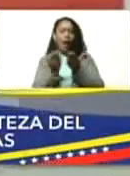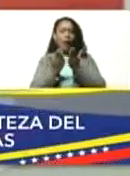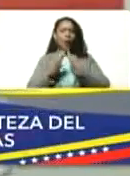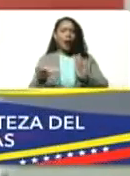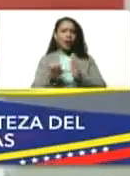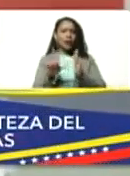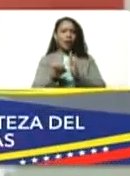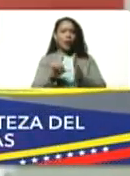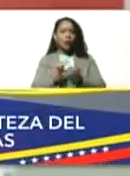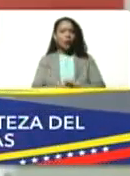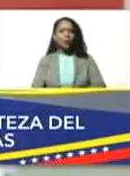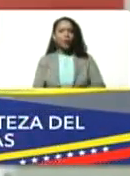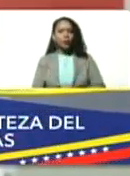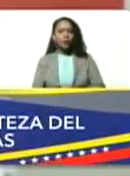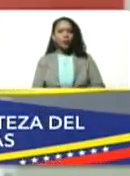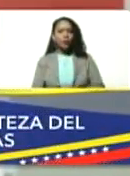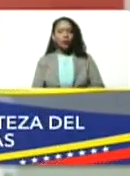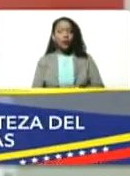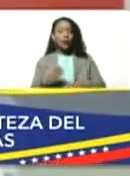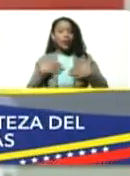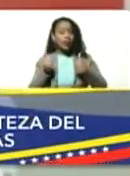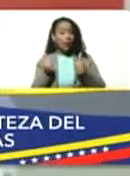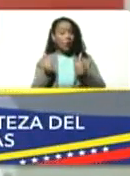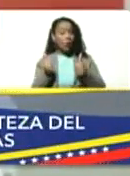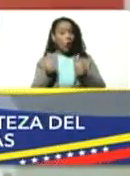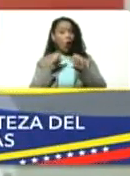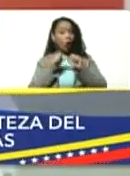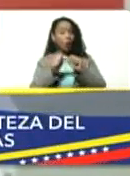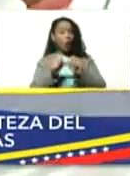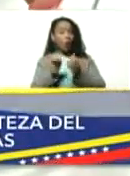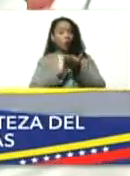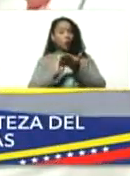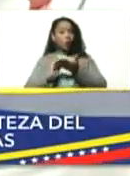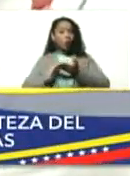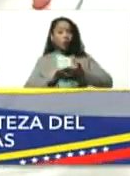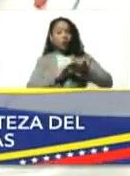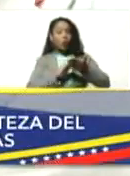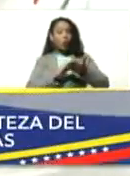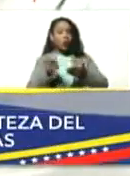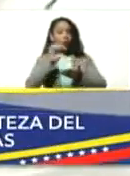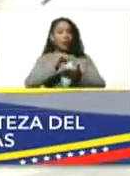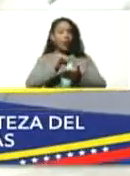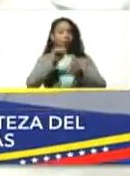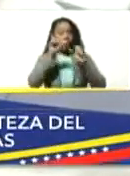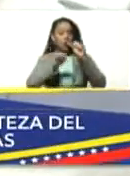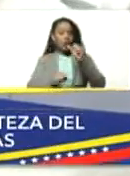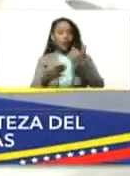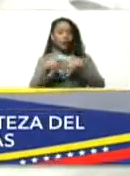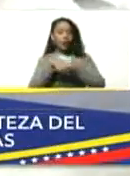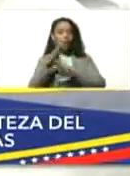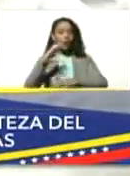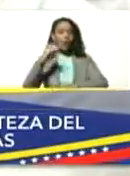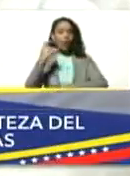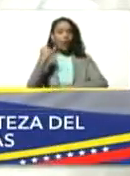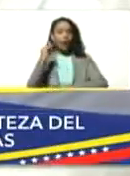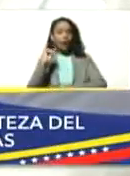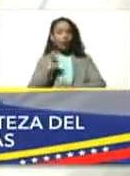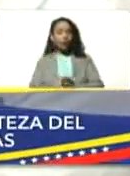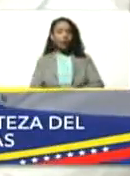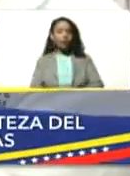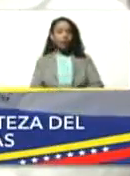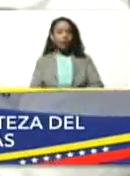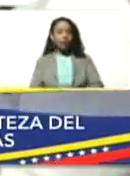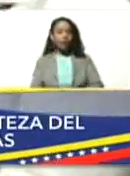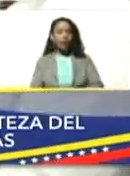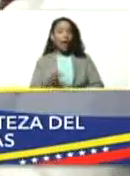liceos, Simoncito, y en salud seguimos recuperando centros de diagnóstico integral, CDI,